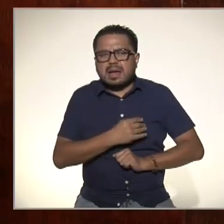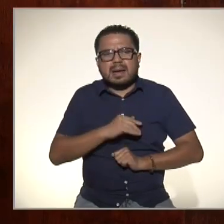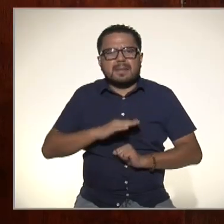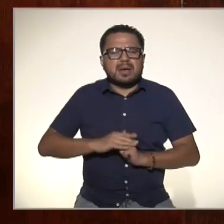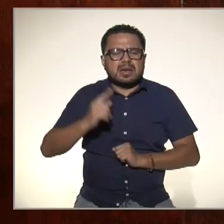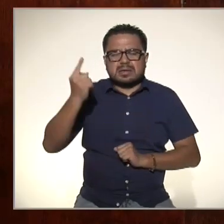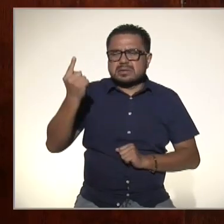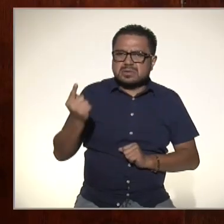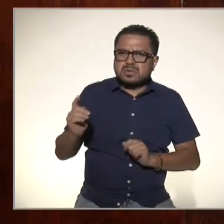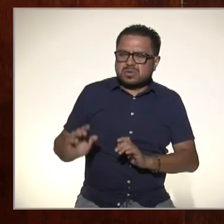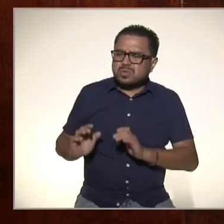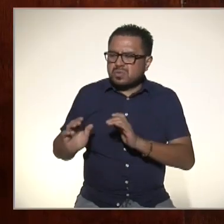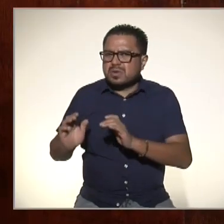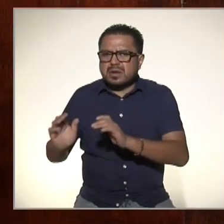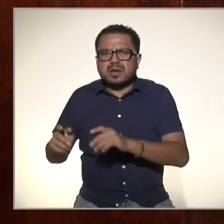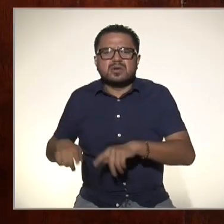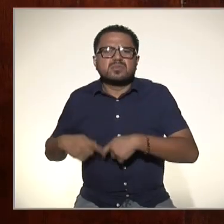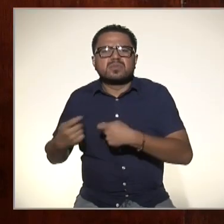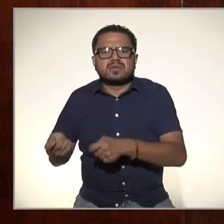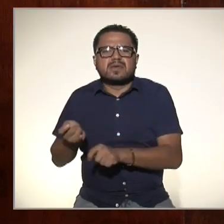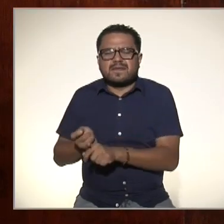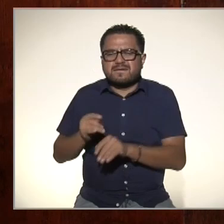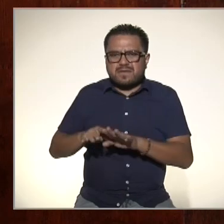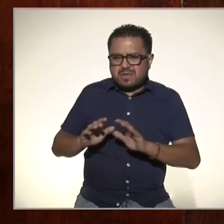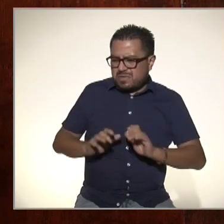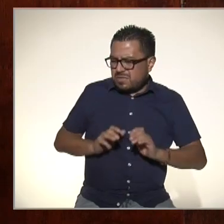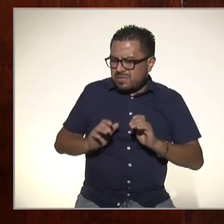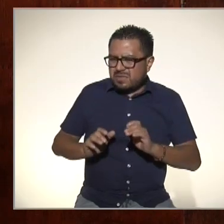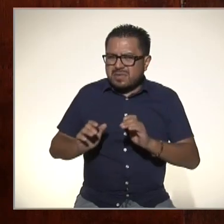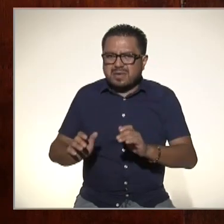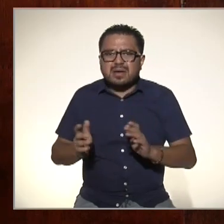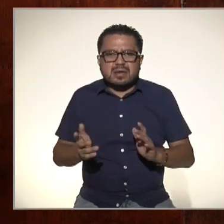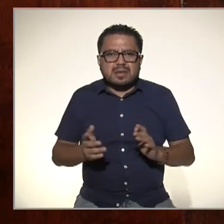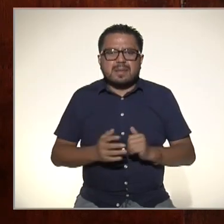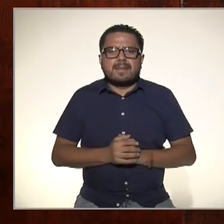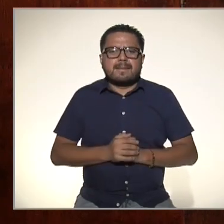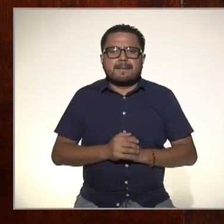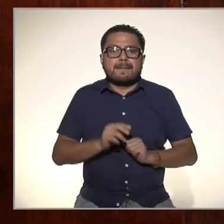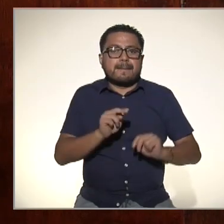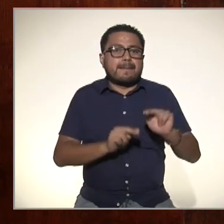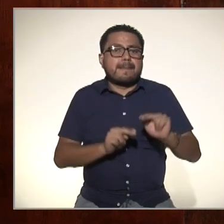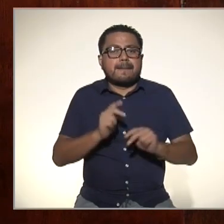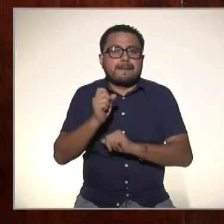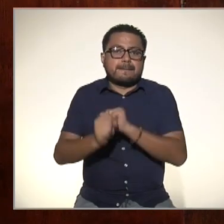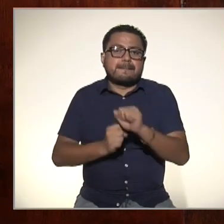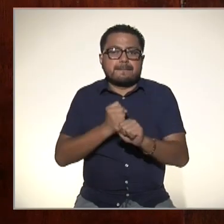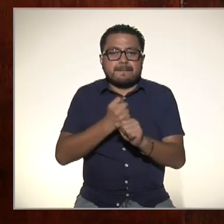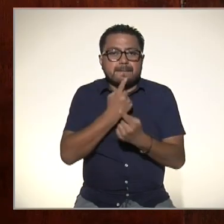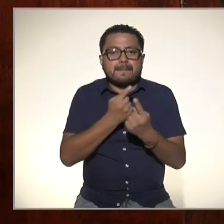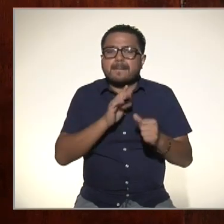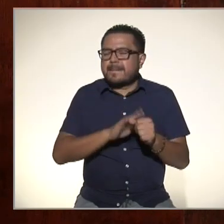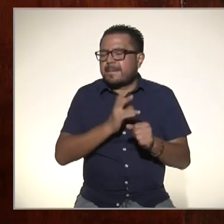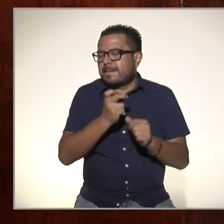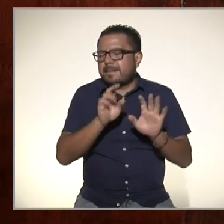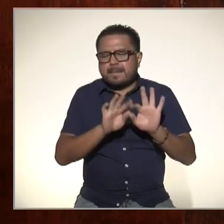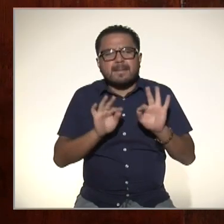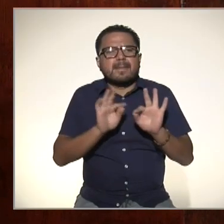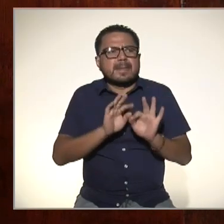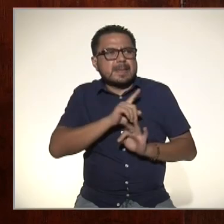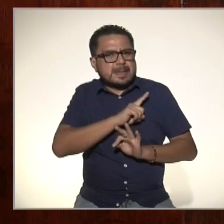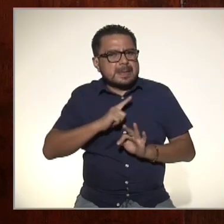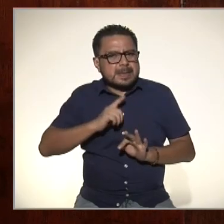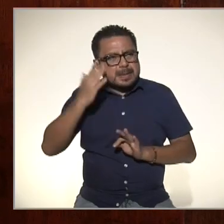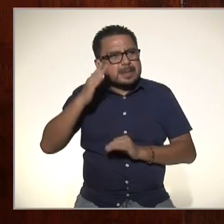pequeños, cuidarlos, darles información, prevención. Desde luego, depende de la edad del pequeño, por eso es tan importante saber a qué edad